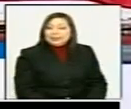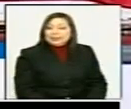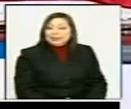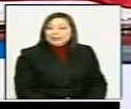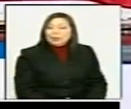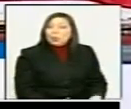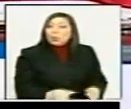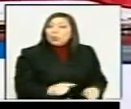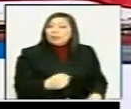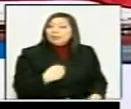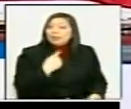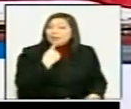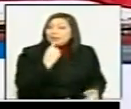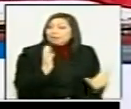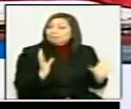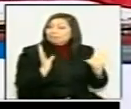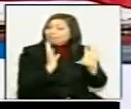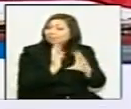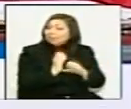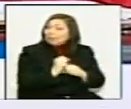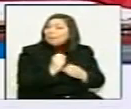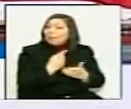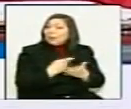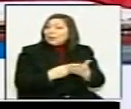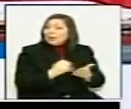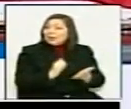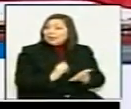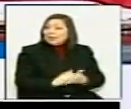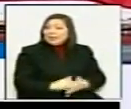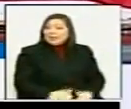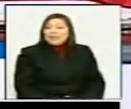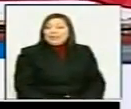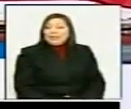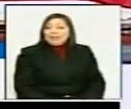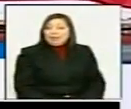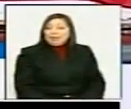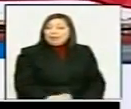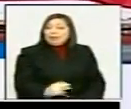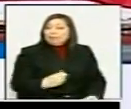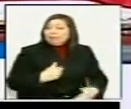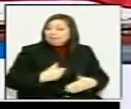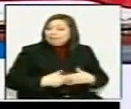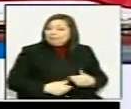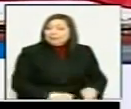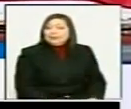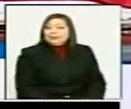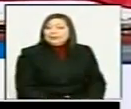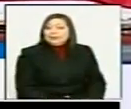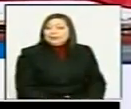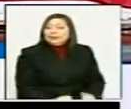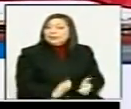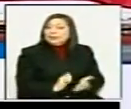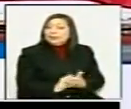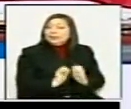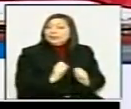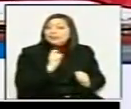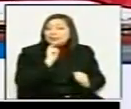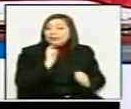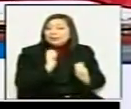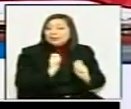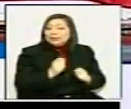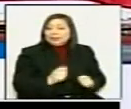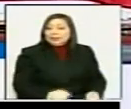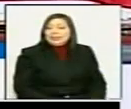Y cuando digo ajustes y reajustes es porque durante el proceso se ha dado